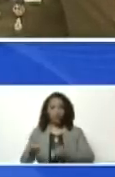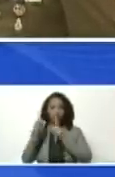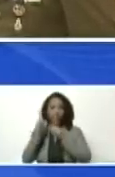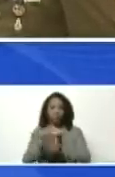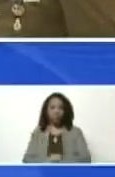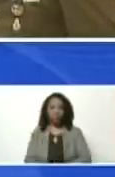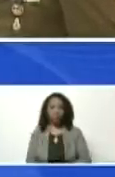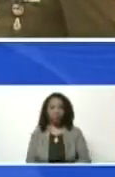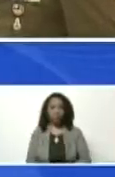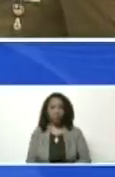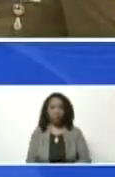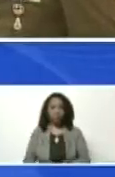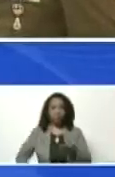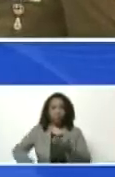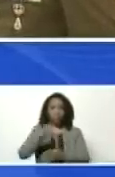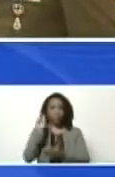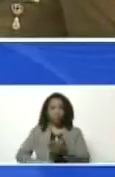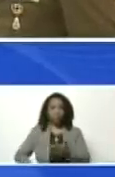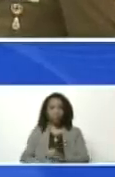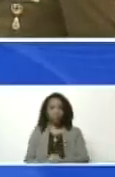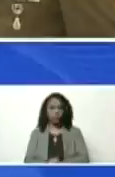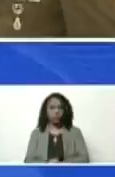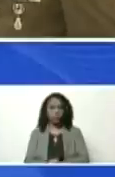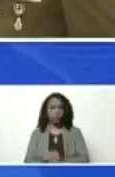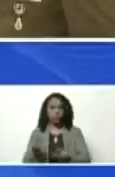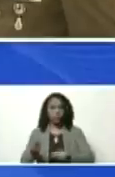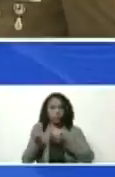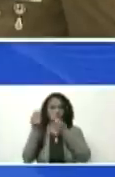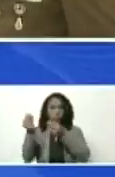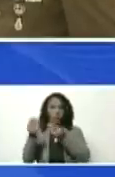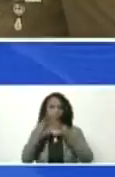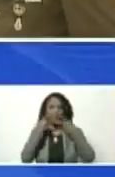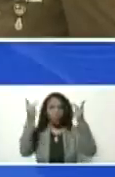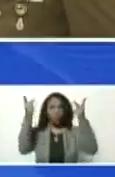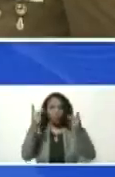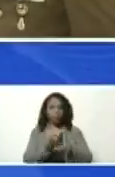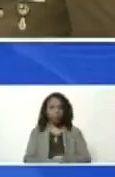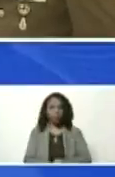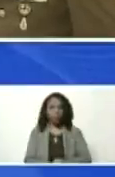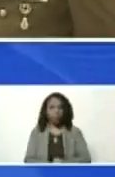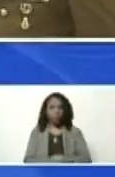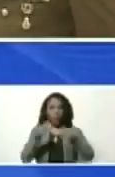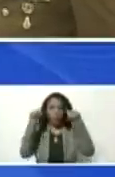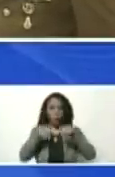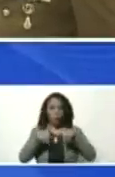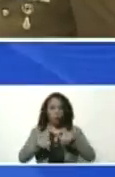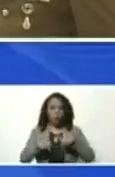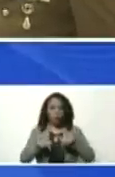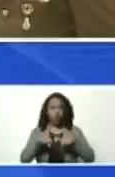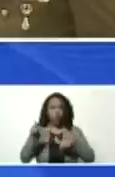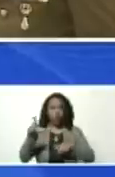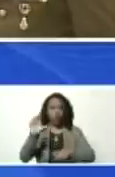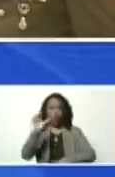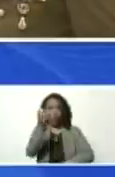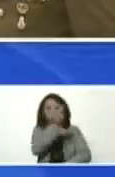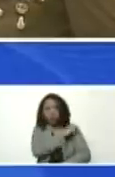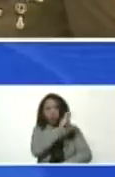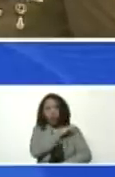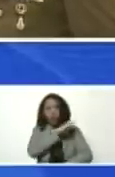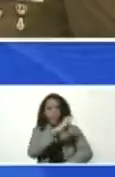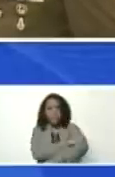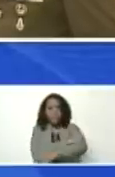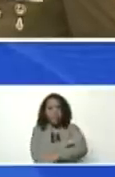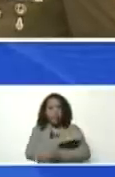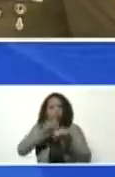Autorizado, firmado, refrendado y publicado. A partir de hoy son coroneles y capitanes de